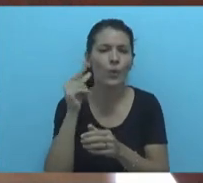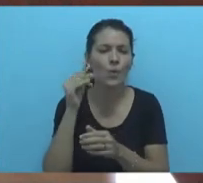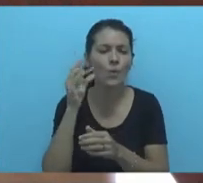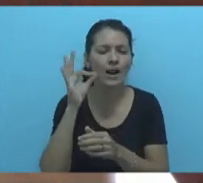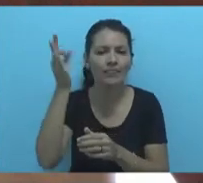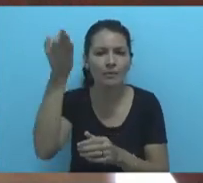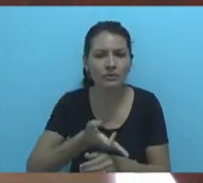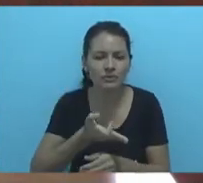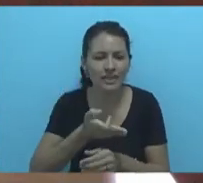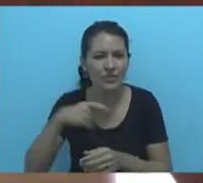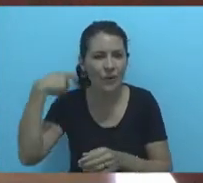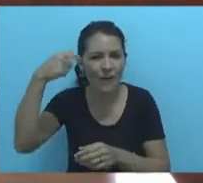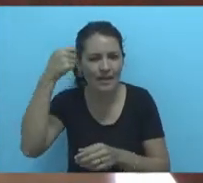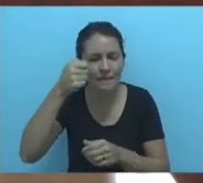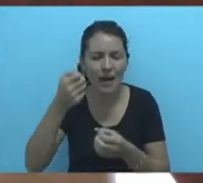de las especies